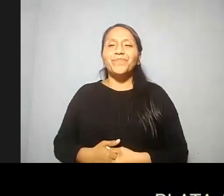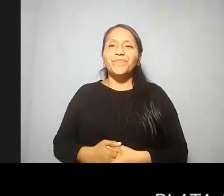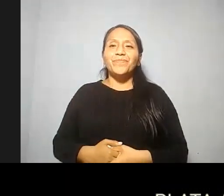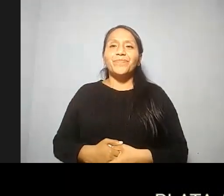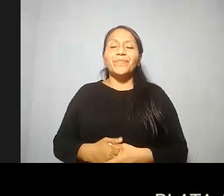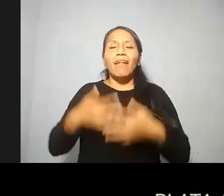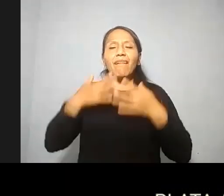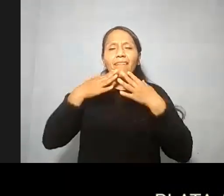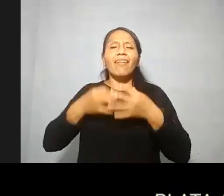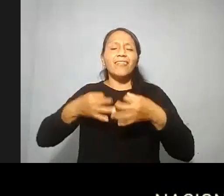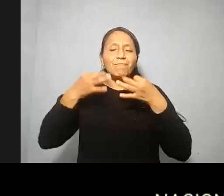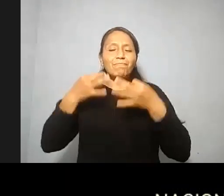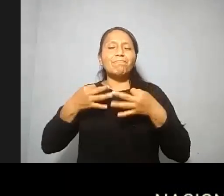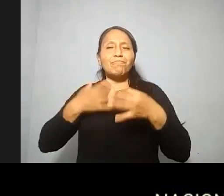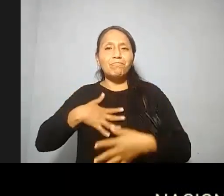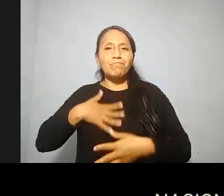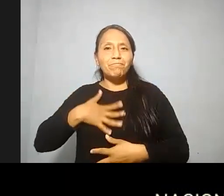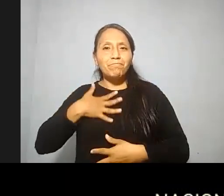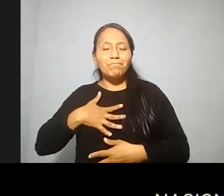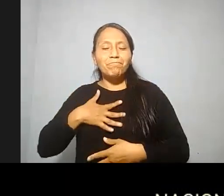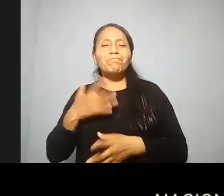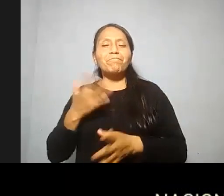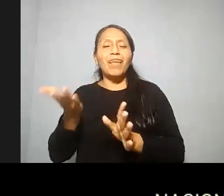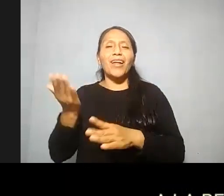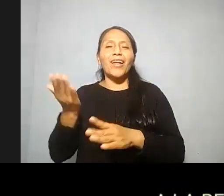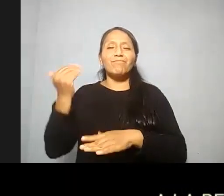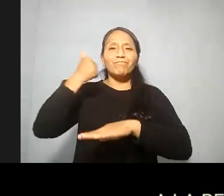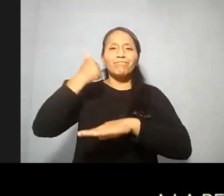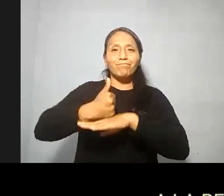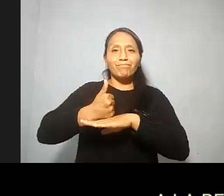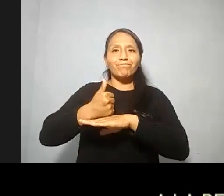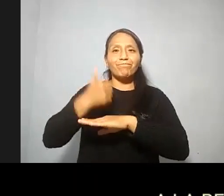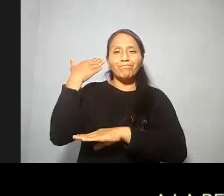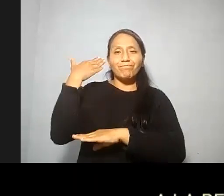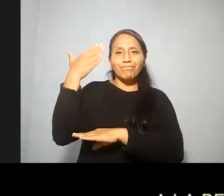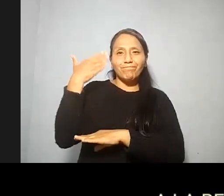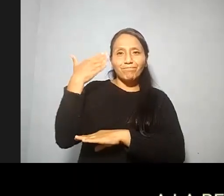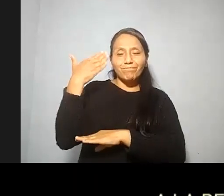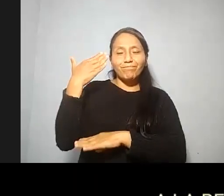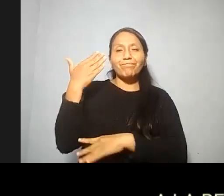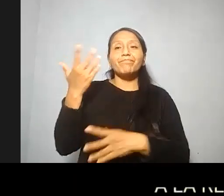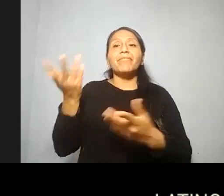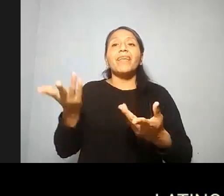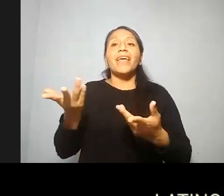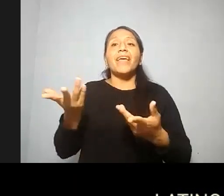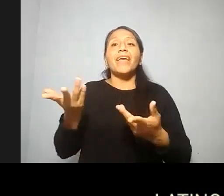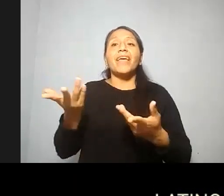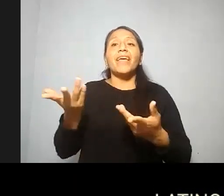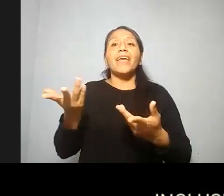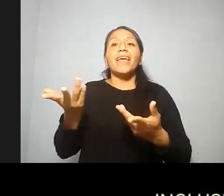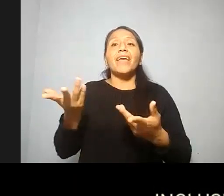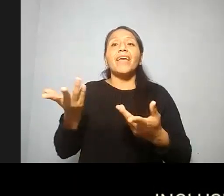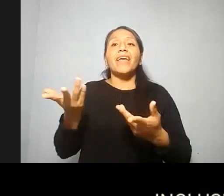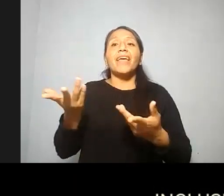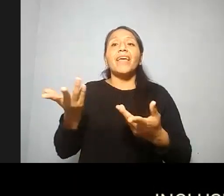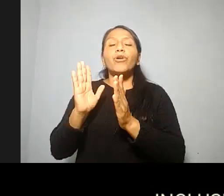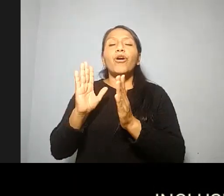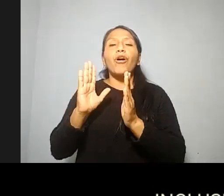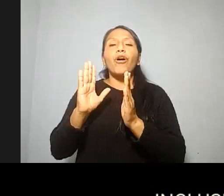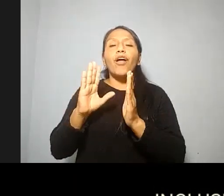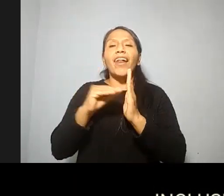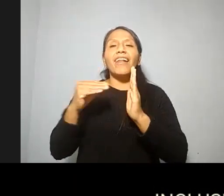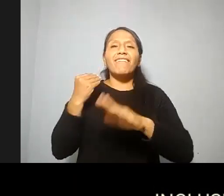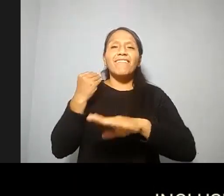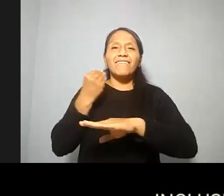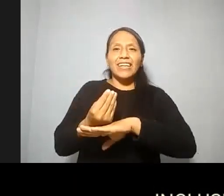placer estar participando acá. En mi caso estoy en representación